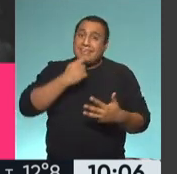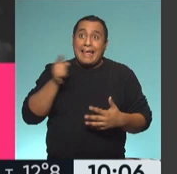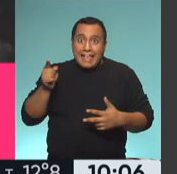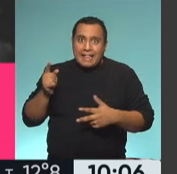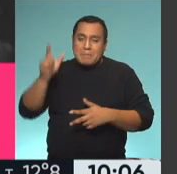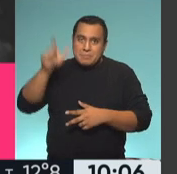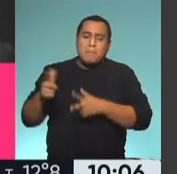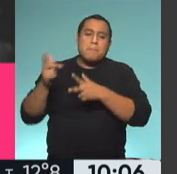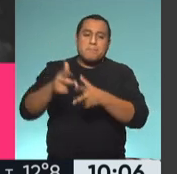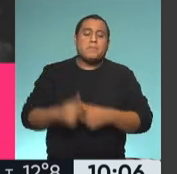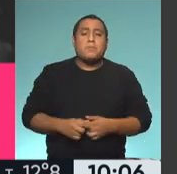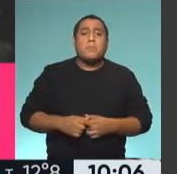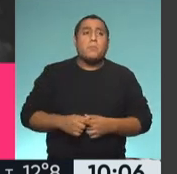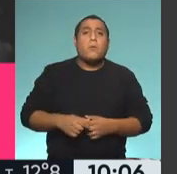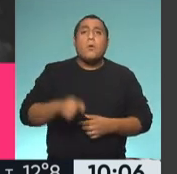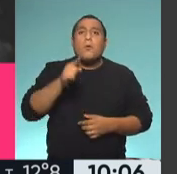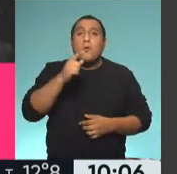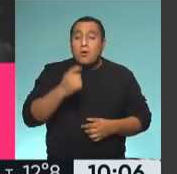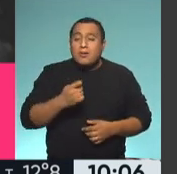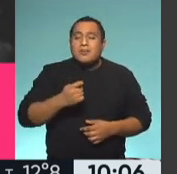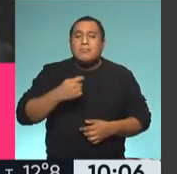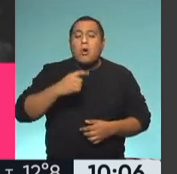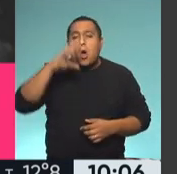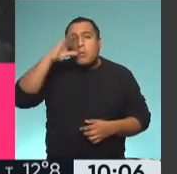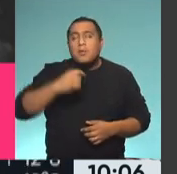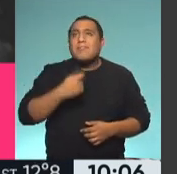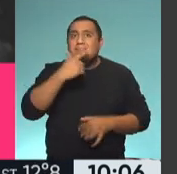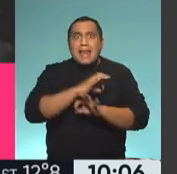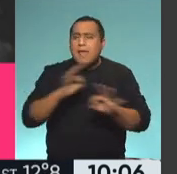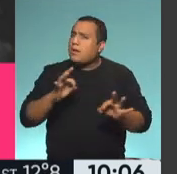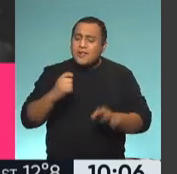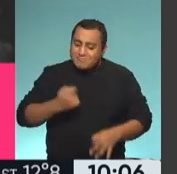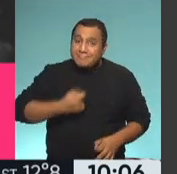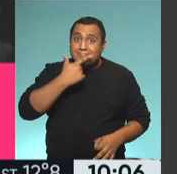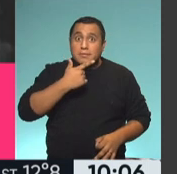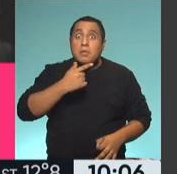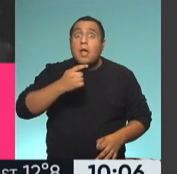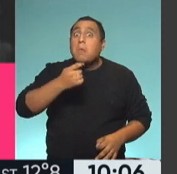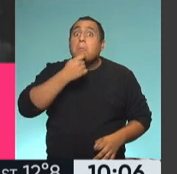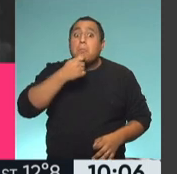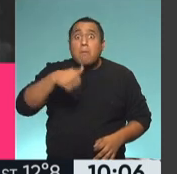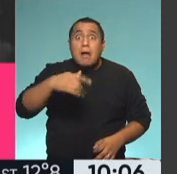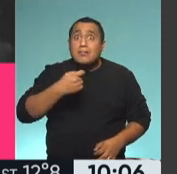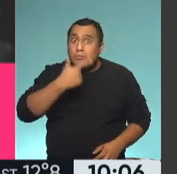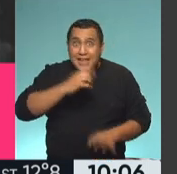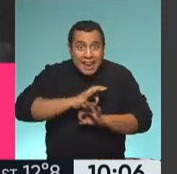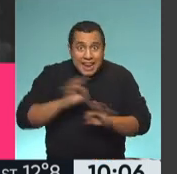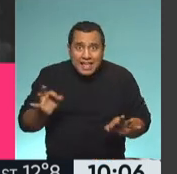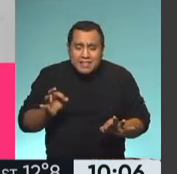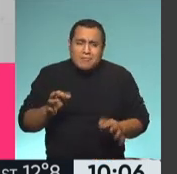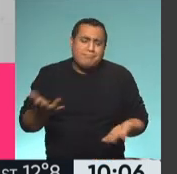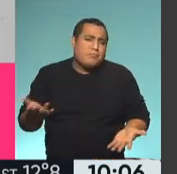dice, nunca te olvides de sonreír, está, porque el día que no sonrías será un día